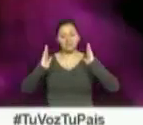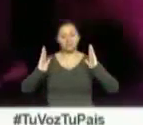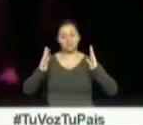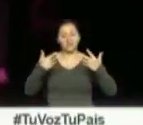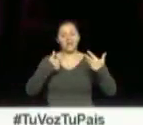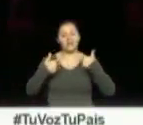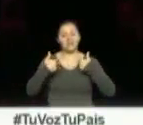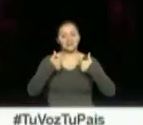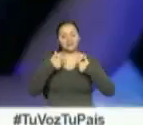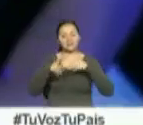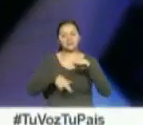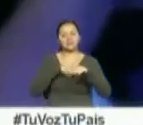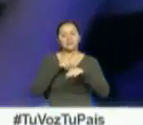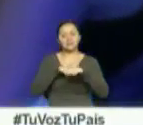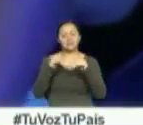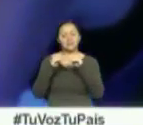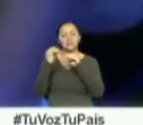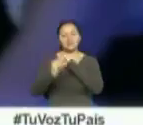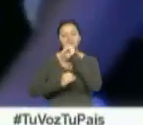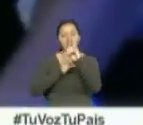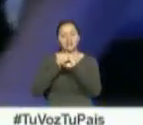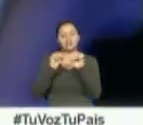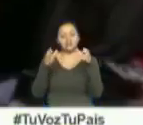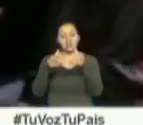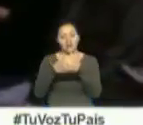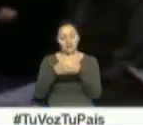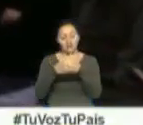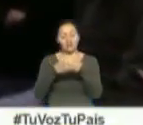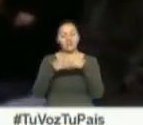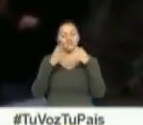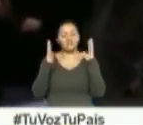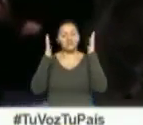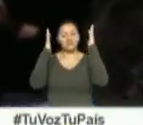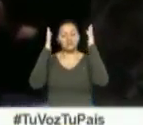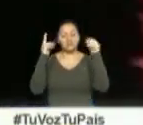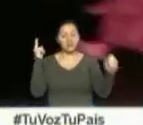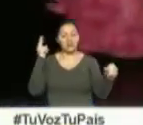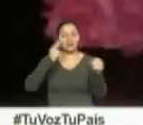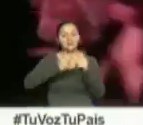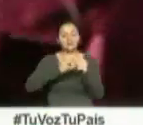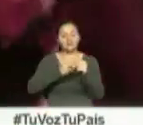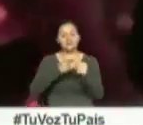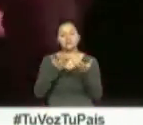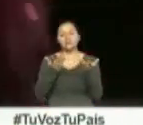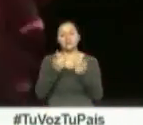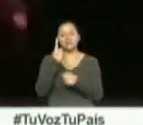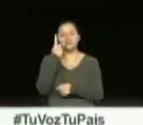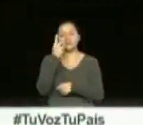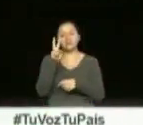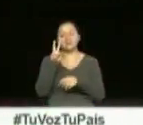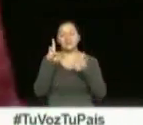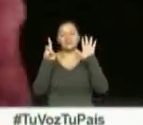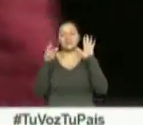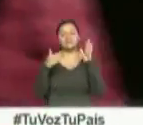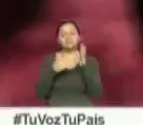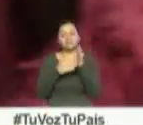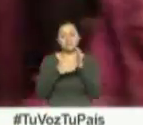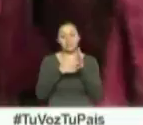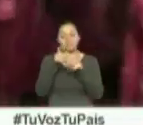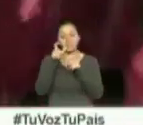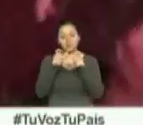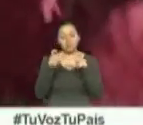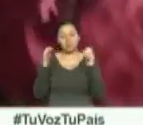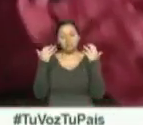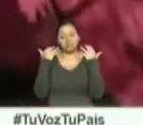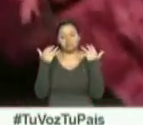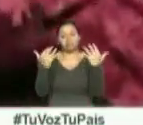e internacionales. Para el festival se espera la asistencia de 126.000 espectadores. El evento principal se llevará